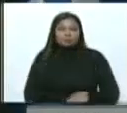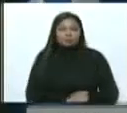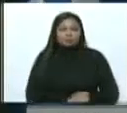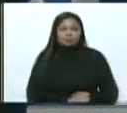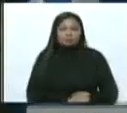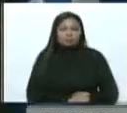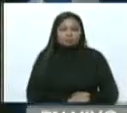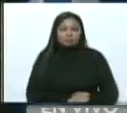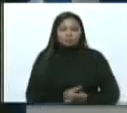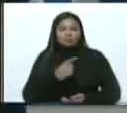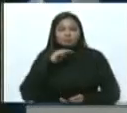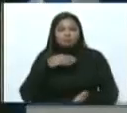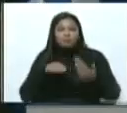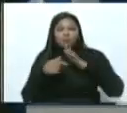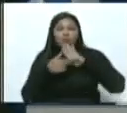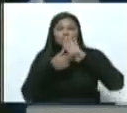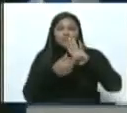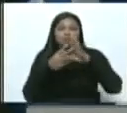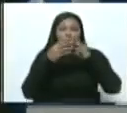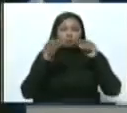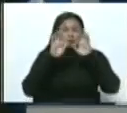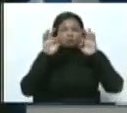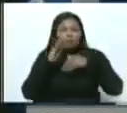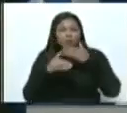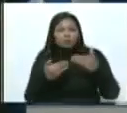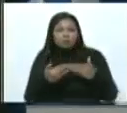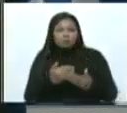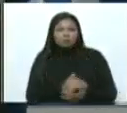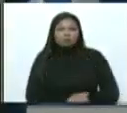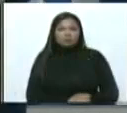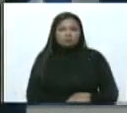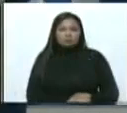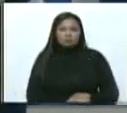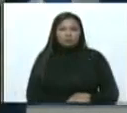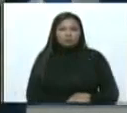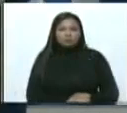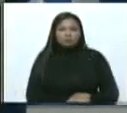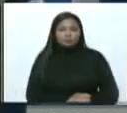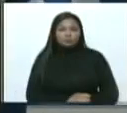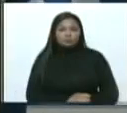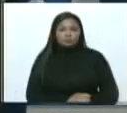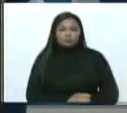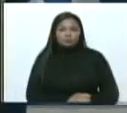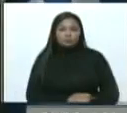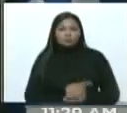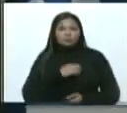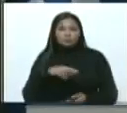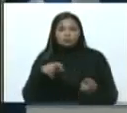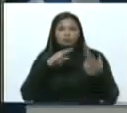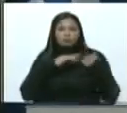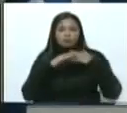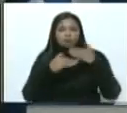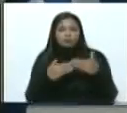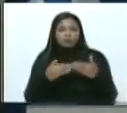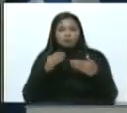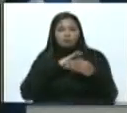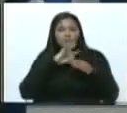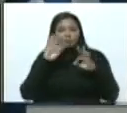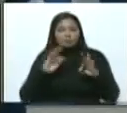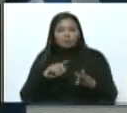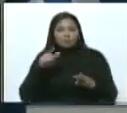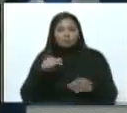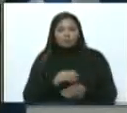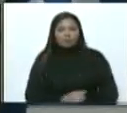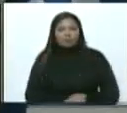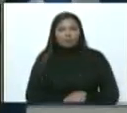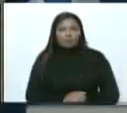Vamos a mostrar avances de todo esto. Como corresponde pues al principio de